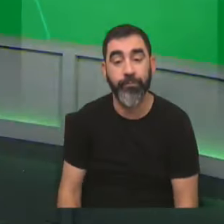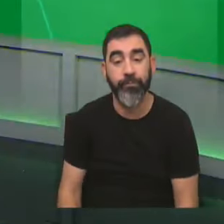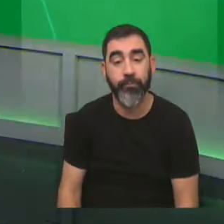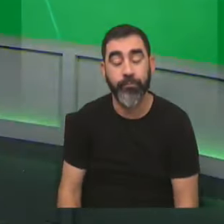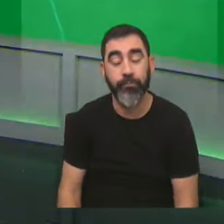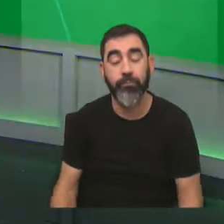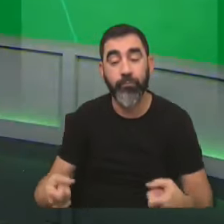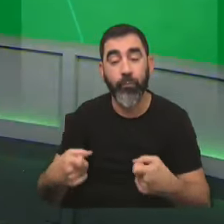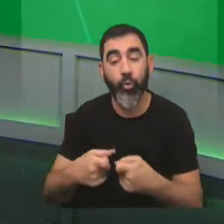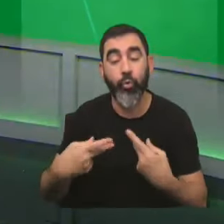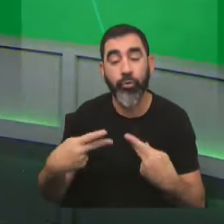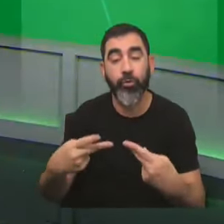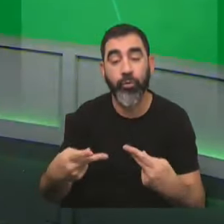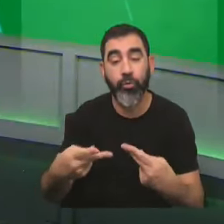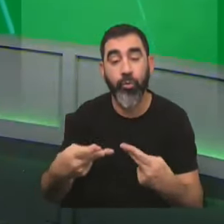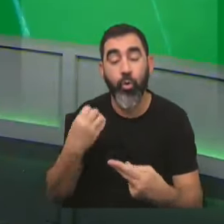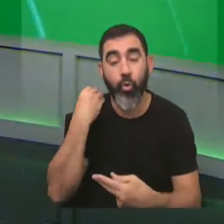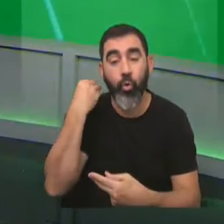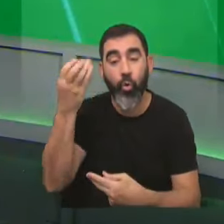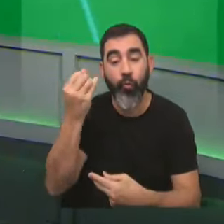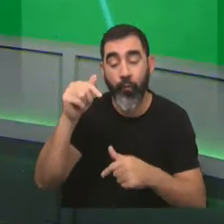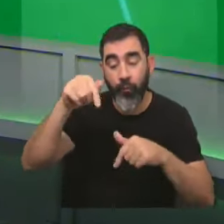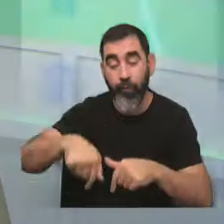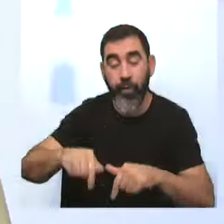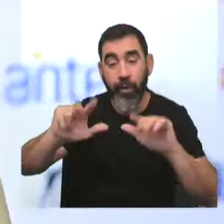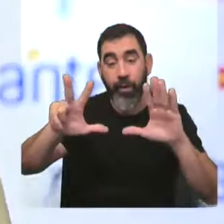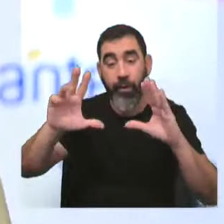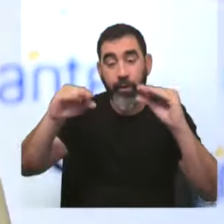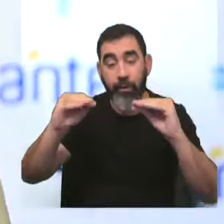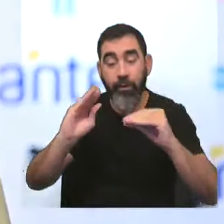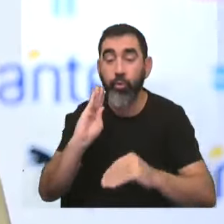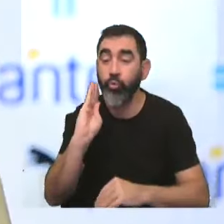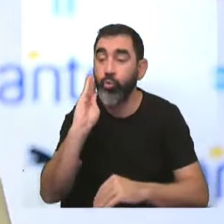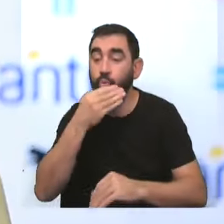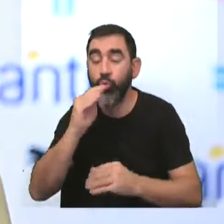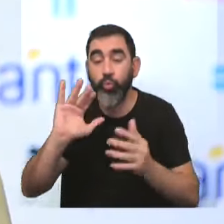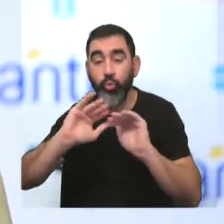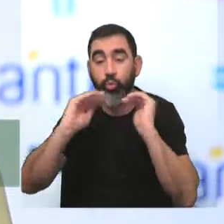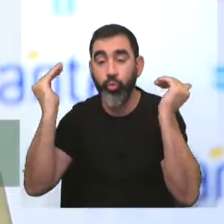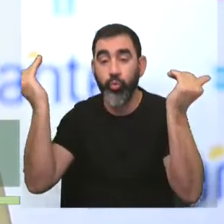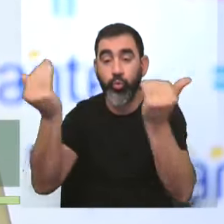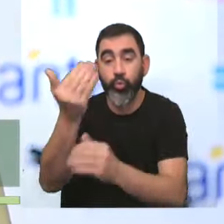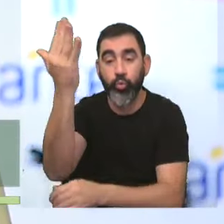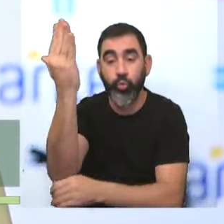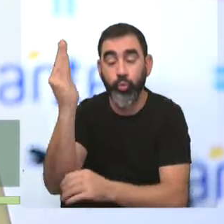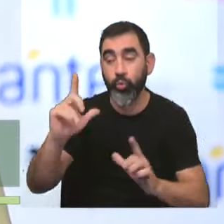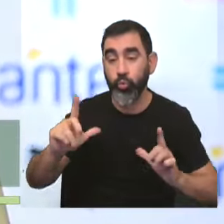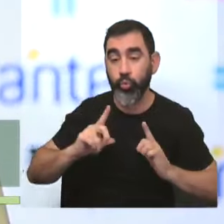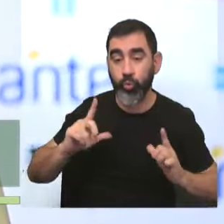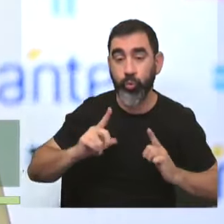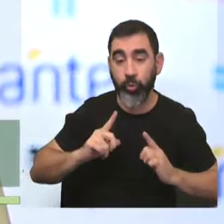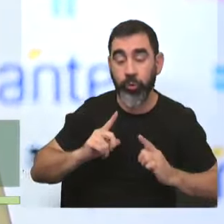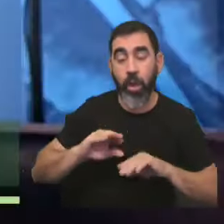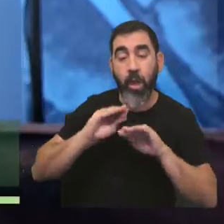asociación uruguaya de fútbol llamó una conferencia de prensa para hoy a las 20 horas en el estadio Centenario y gran expectativa porque se